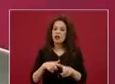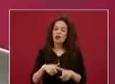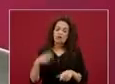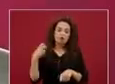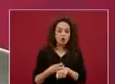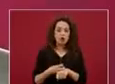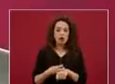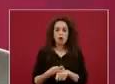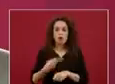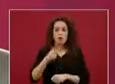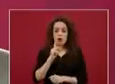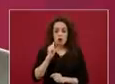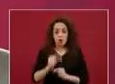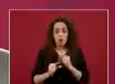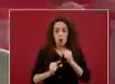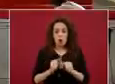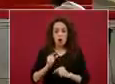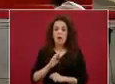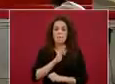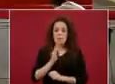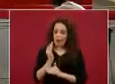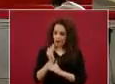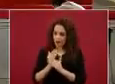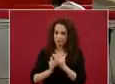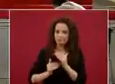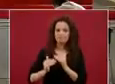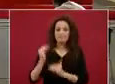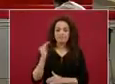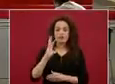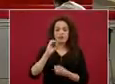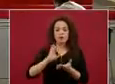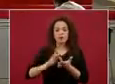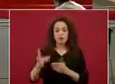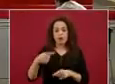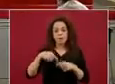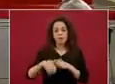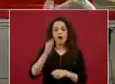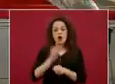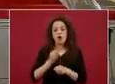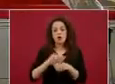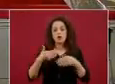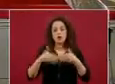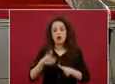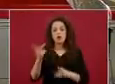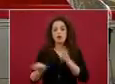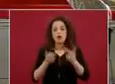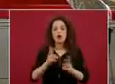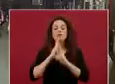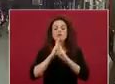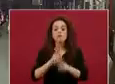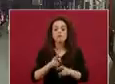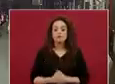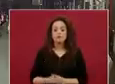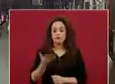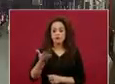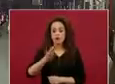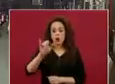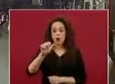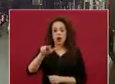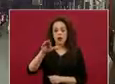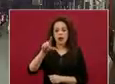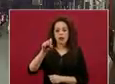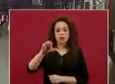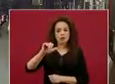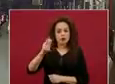y lo iremos logrando. Muchas gracias. Vamos a empezar con la ronda de preguntas aquí con Juan Carlos Machorro de AM Noticias